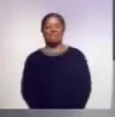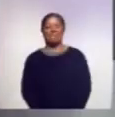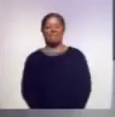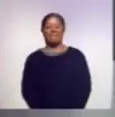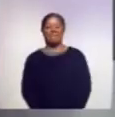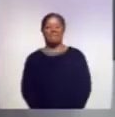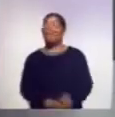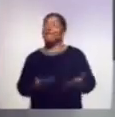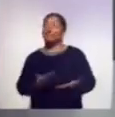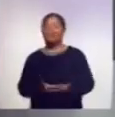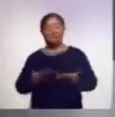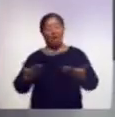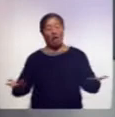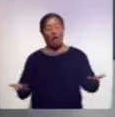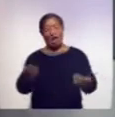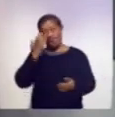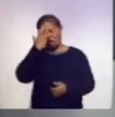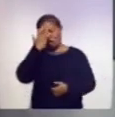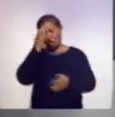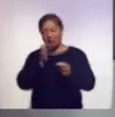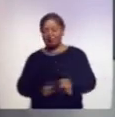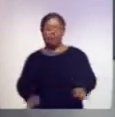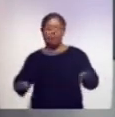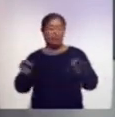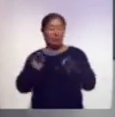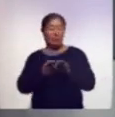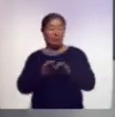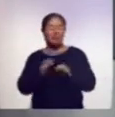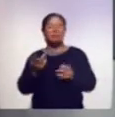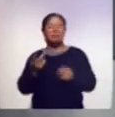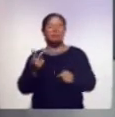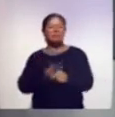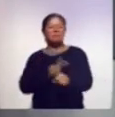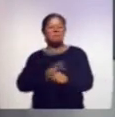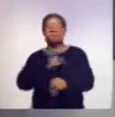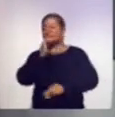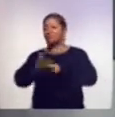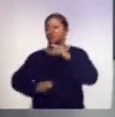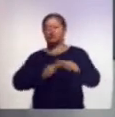Y ahora vamos, ¿qué le parece a conocer lo más importante que está sucediendo